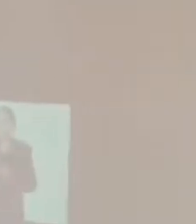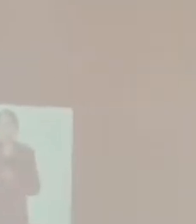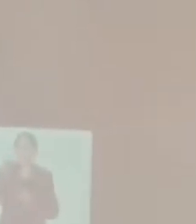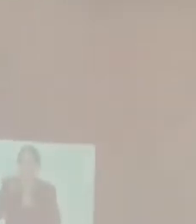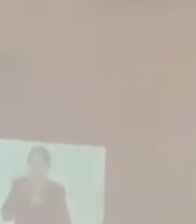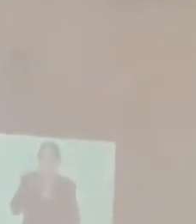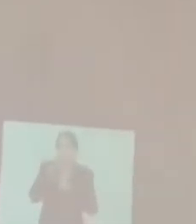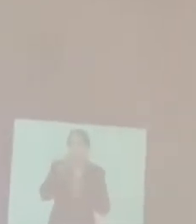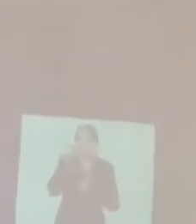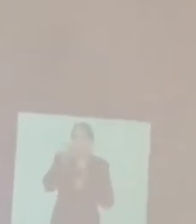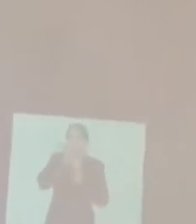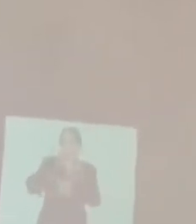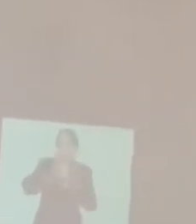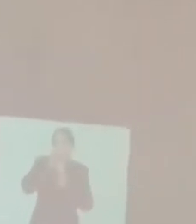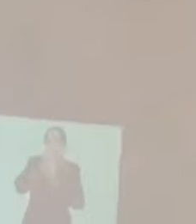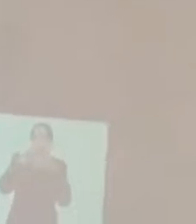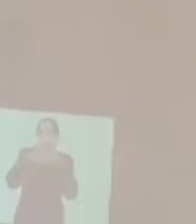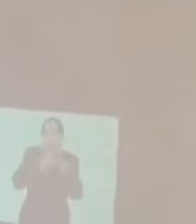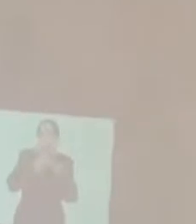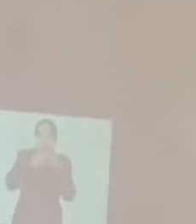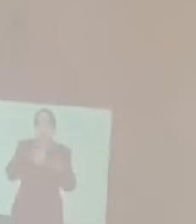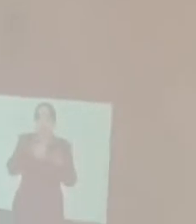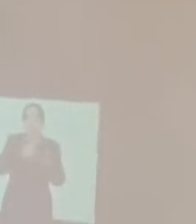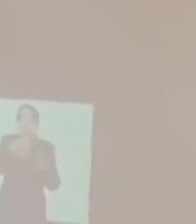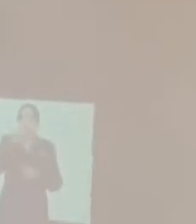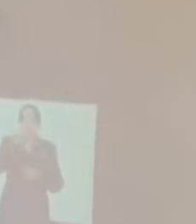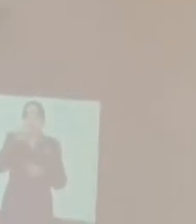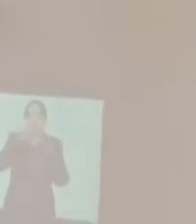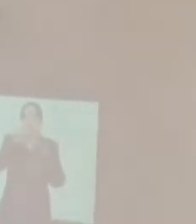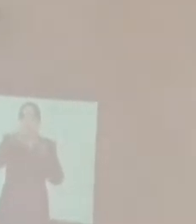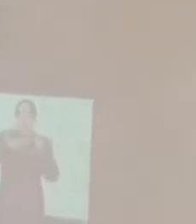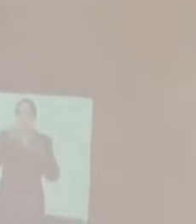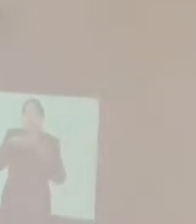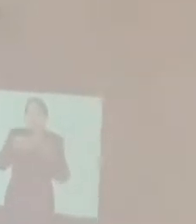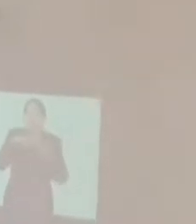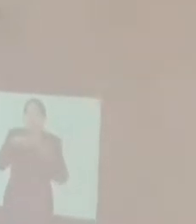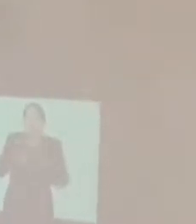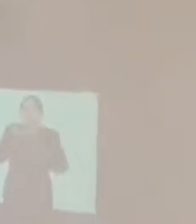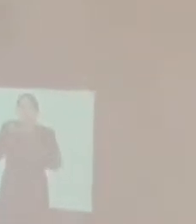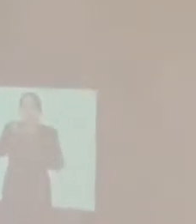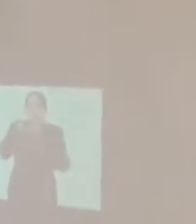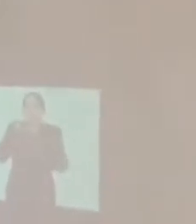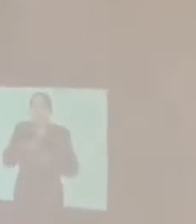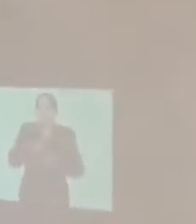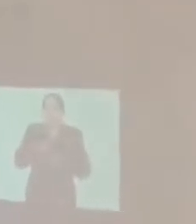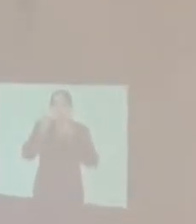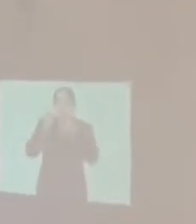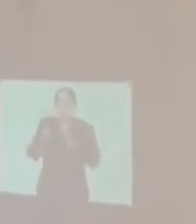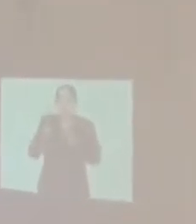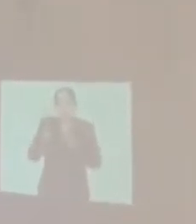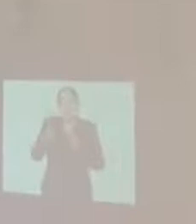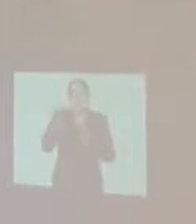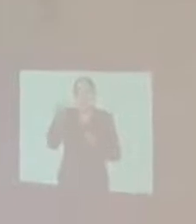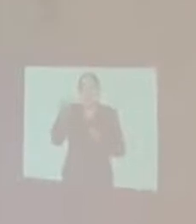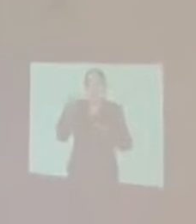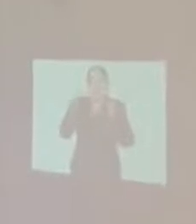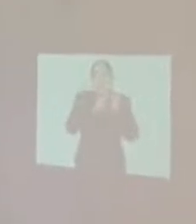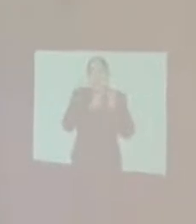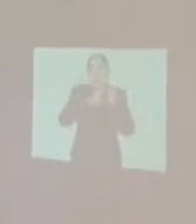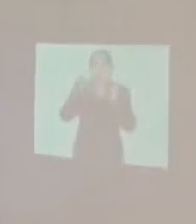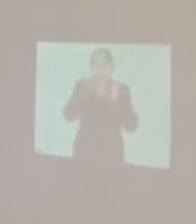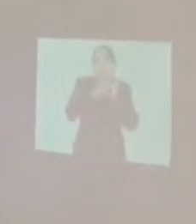consecutivo en donde todas las escuelas de la ciudad recibieron recursos. Para ello se han invertido cerca de 1.000 millones de